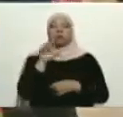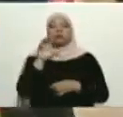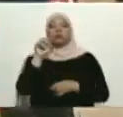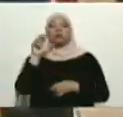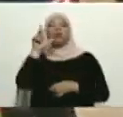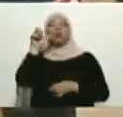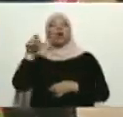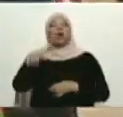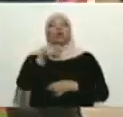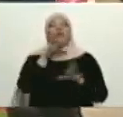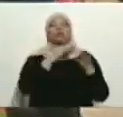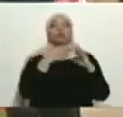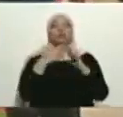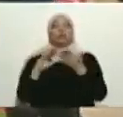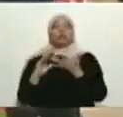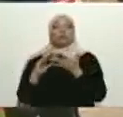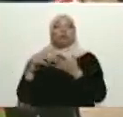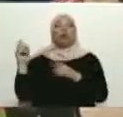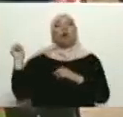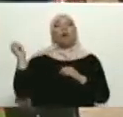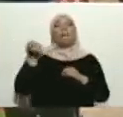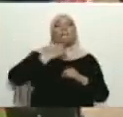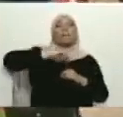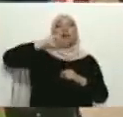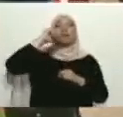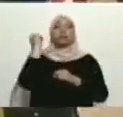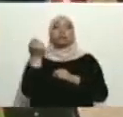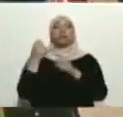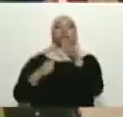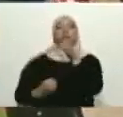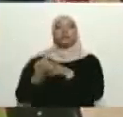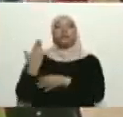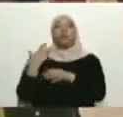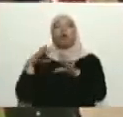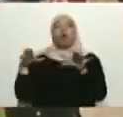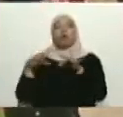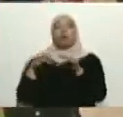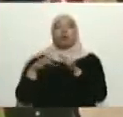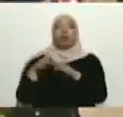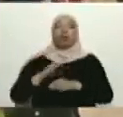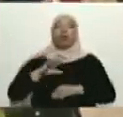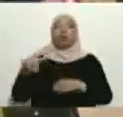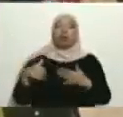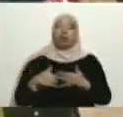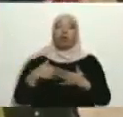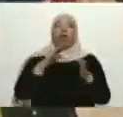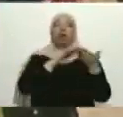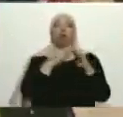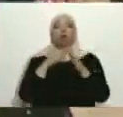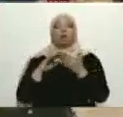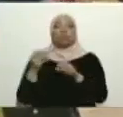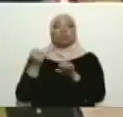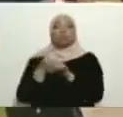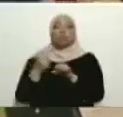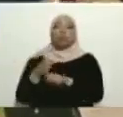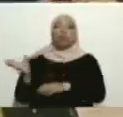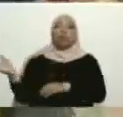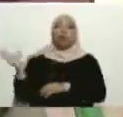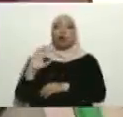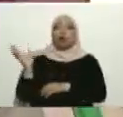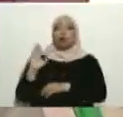comunidades donde se llevó su piñata su fundarse con su carroza amenizando todas las comunidades de Caracas